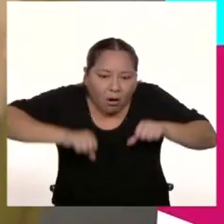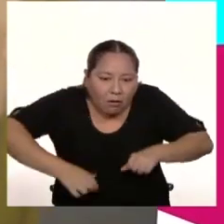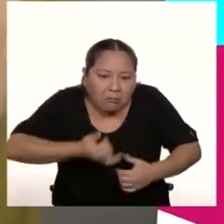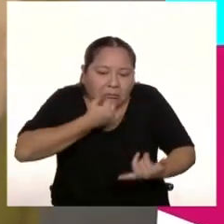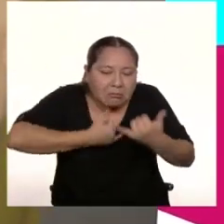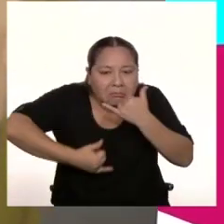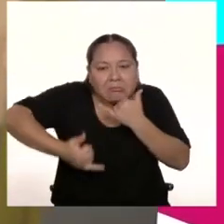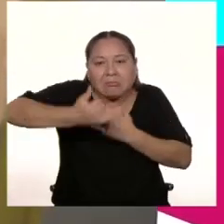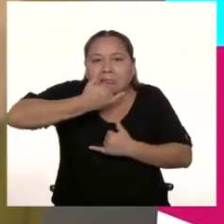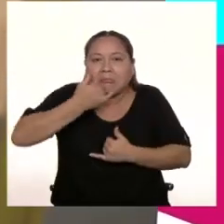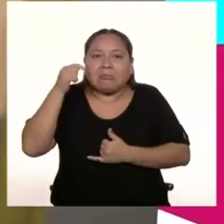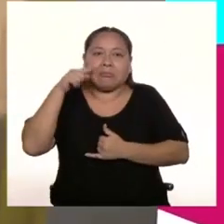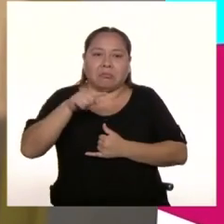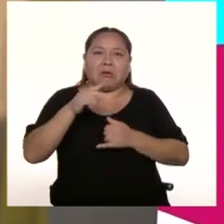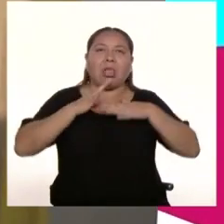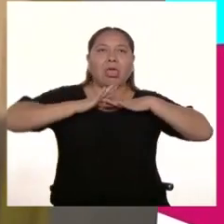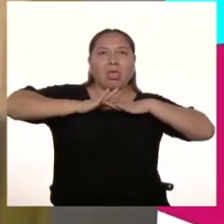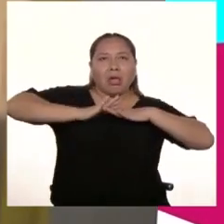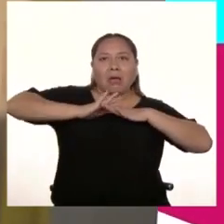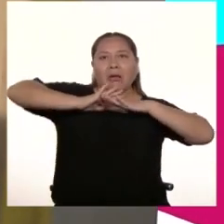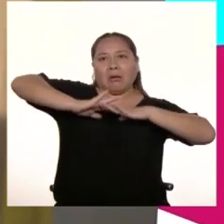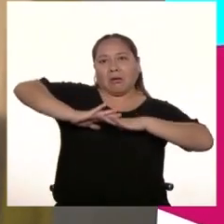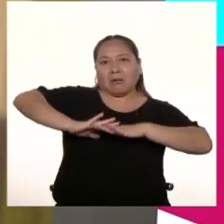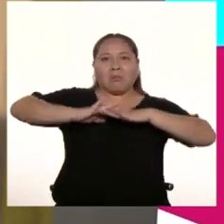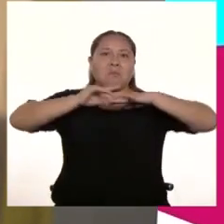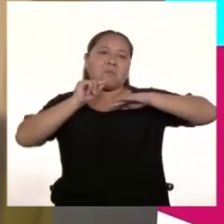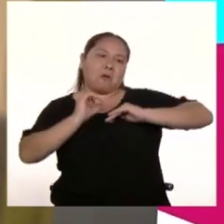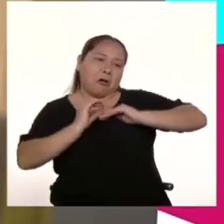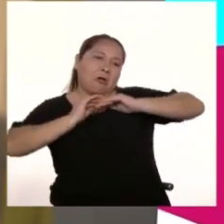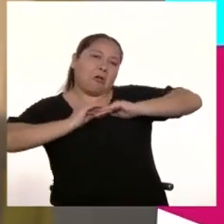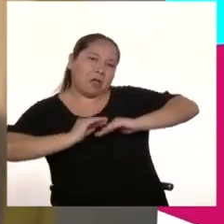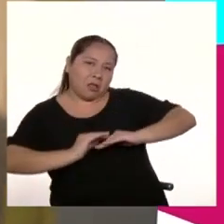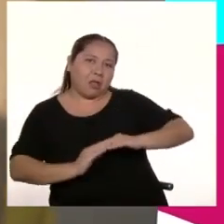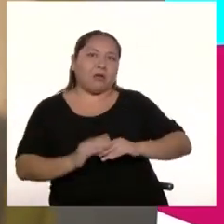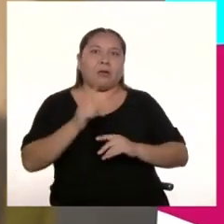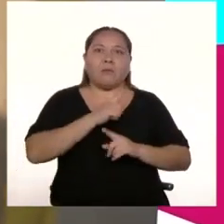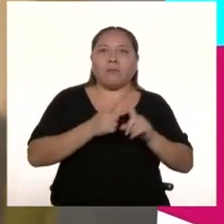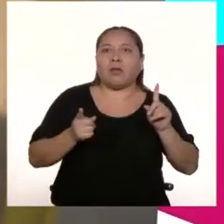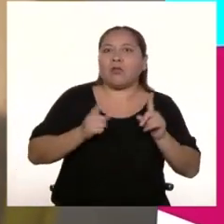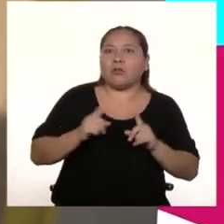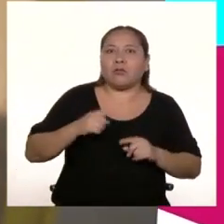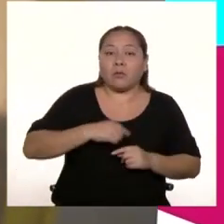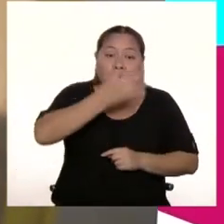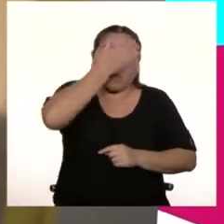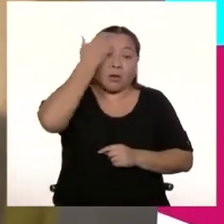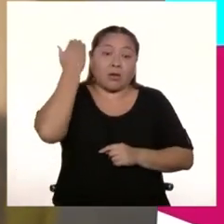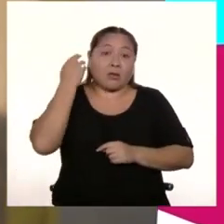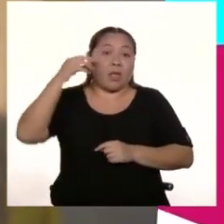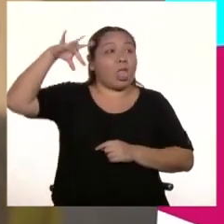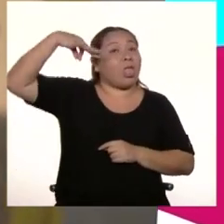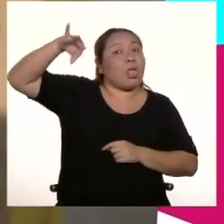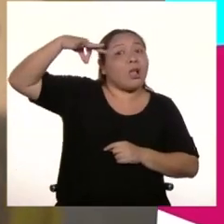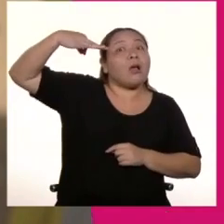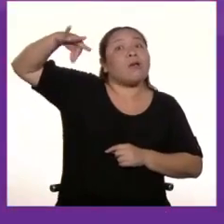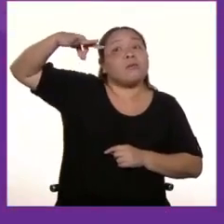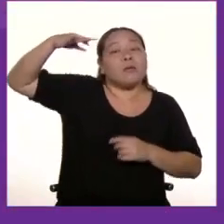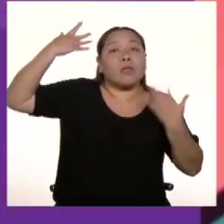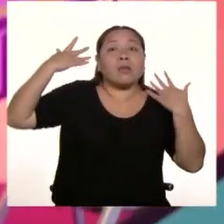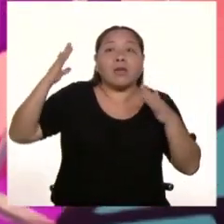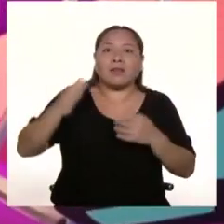Después hubo un poco de relax, un poco de relax. Pero no había dejado, me había olvidado que la campana iba a tocar.